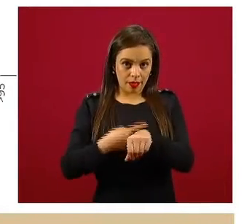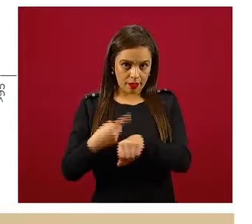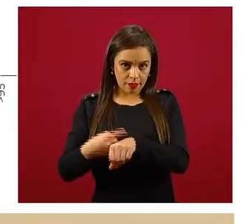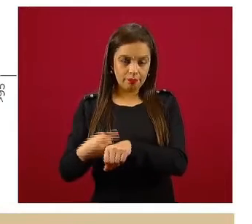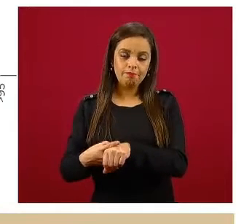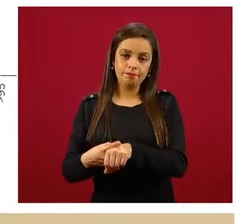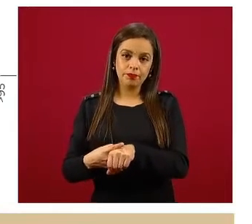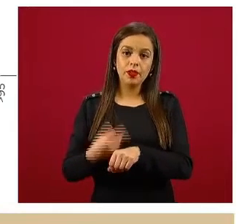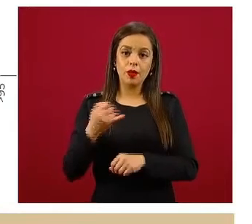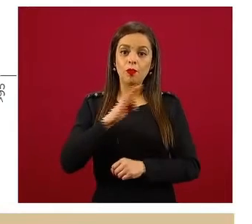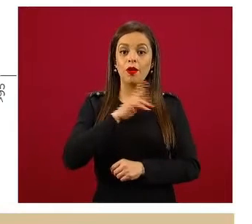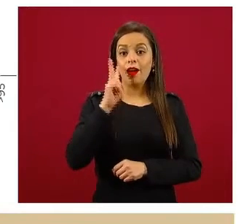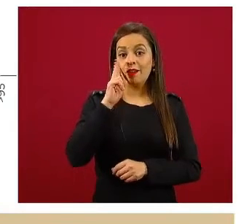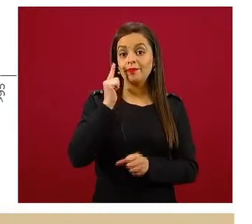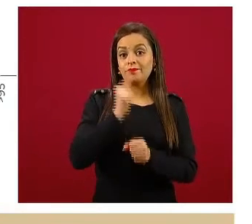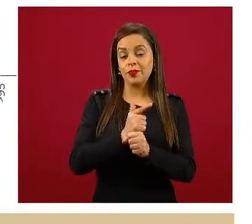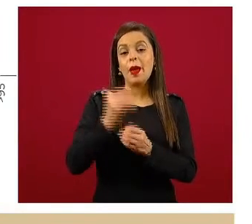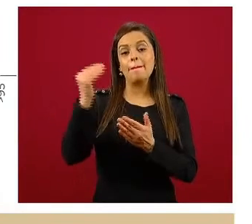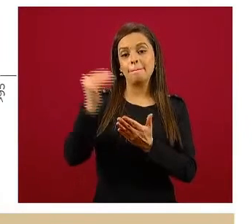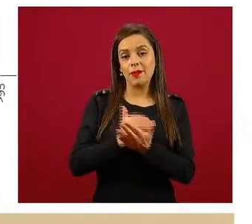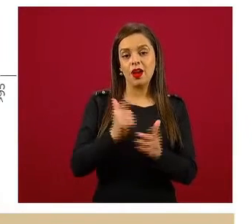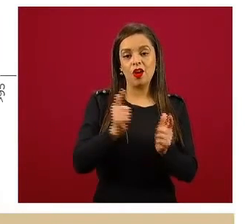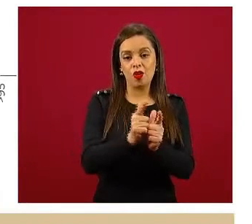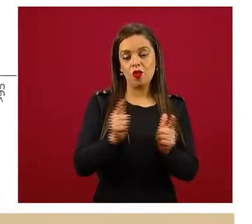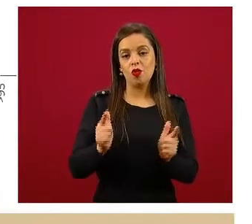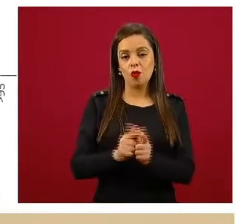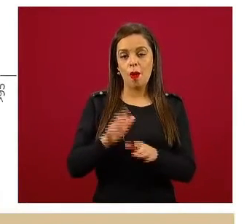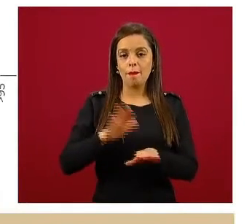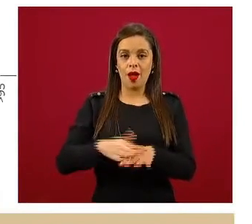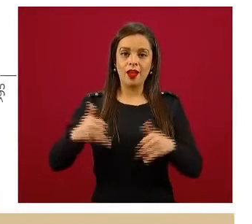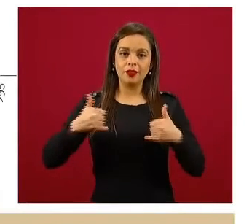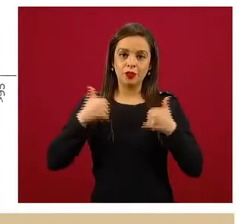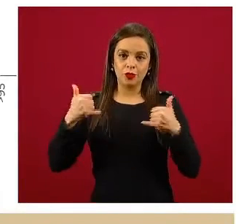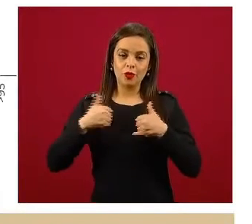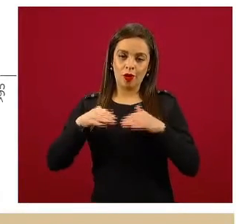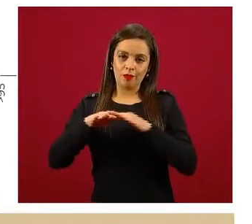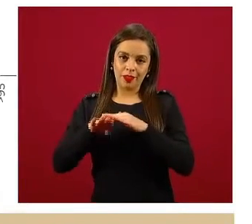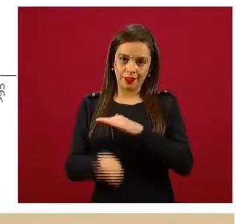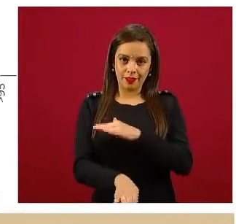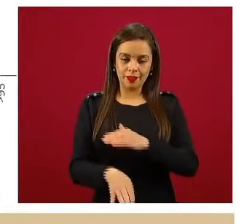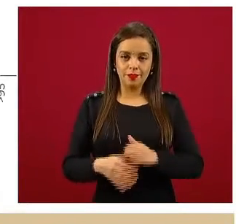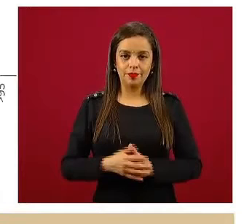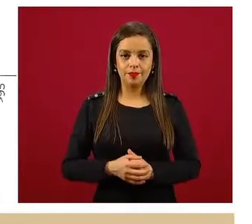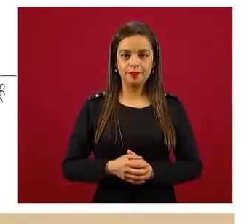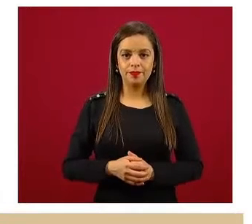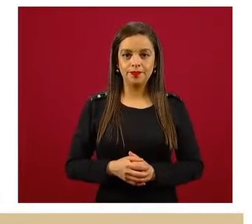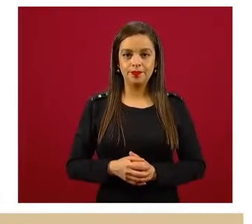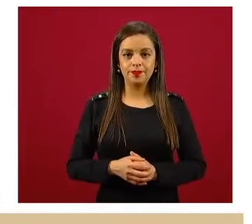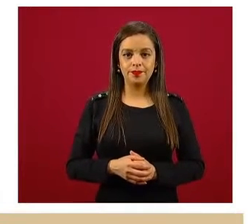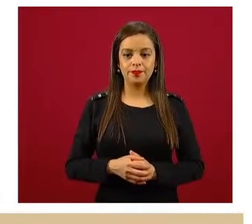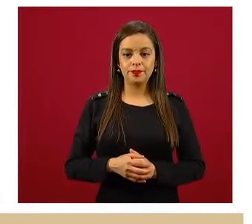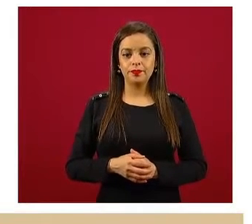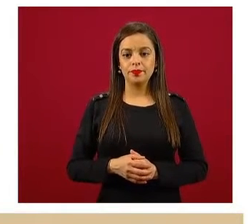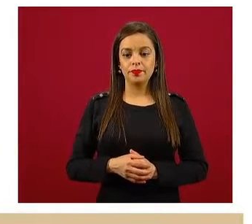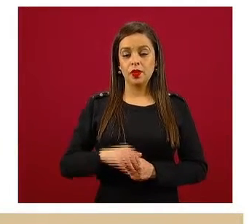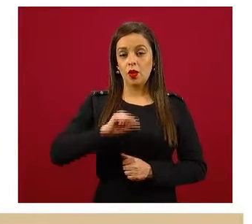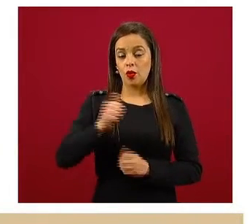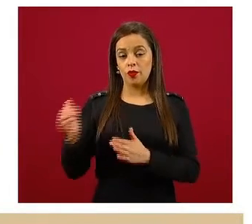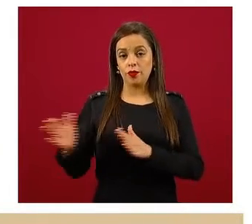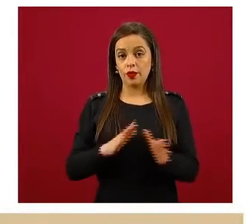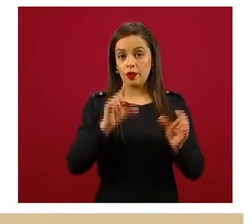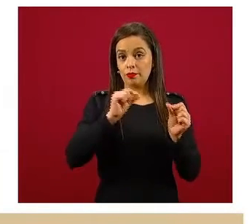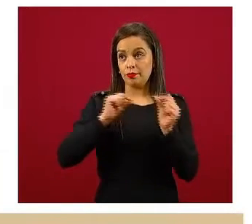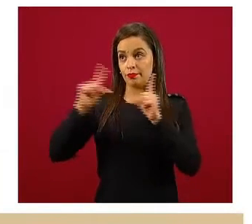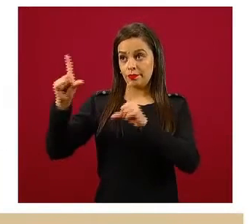tienen muchos menos en los grupos de menor edad. Veamos la siguiente diapositiva. Aquí podemos